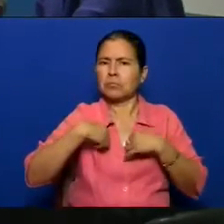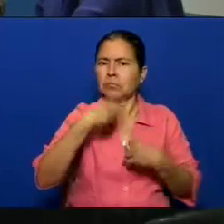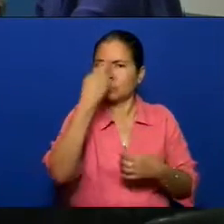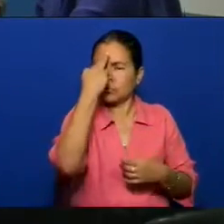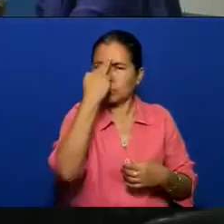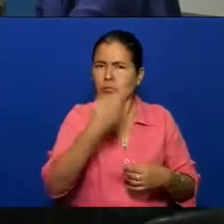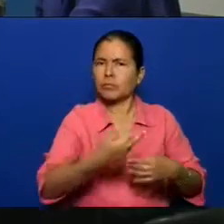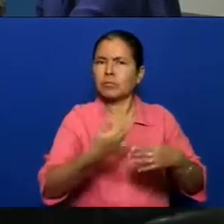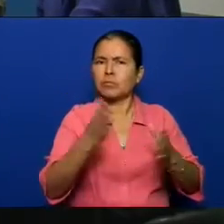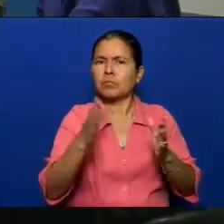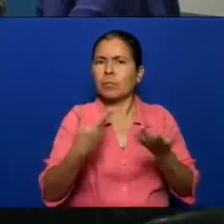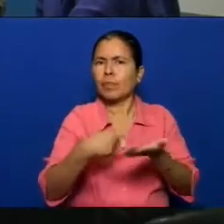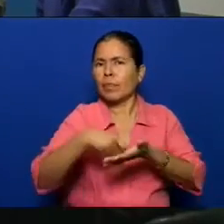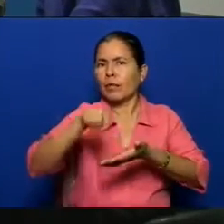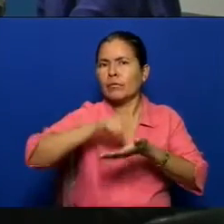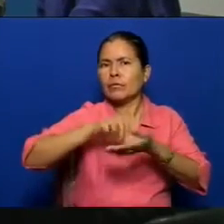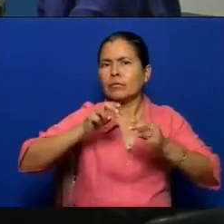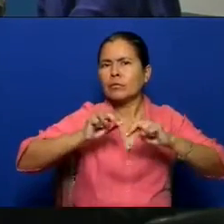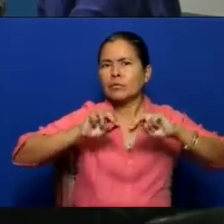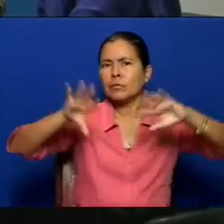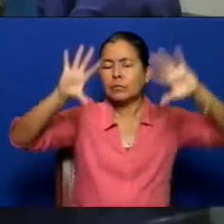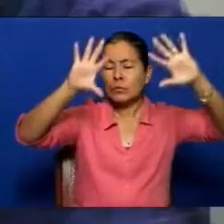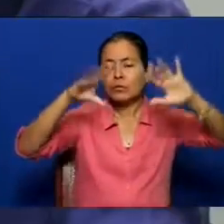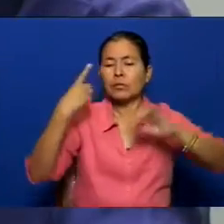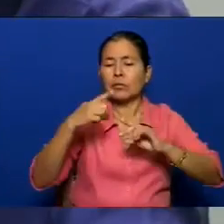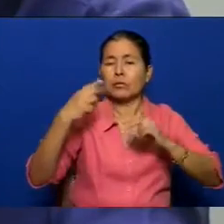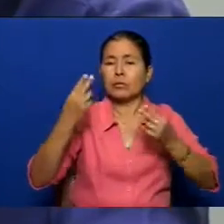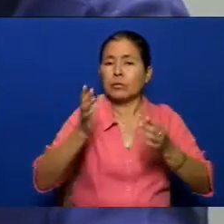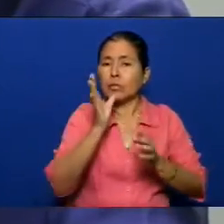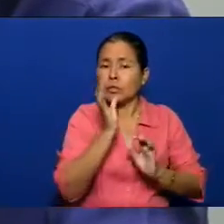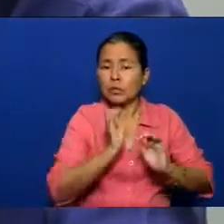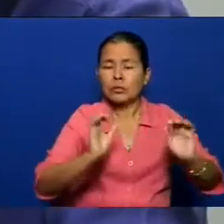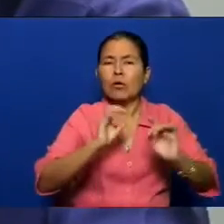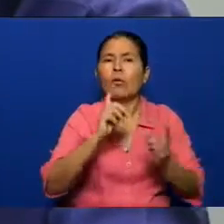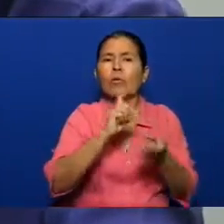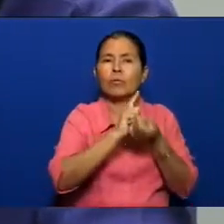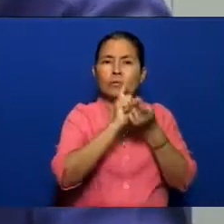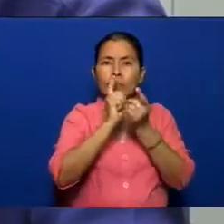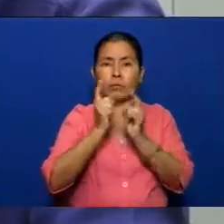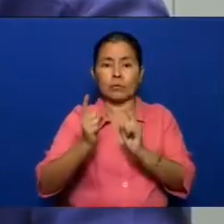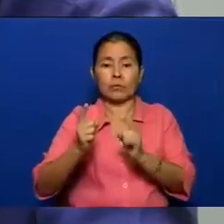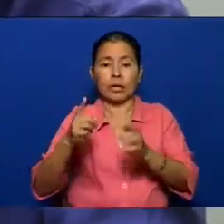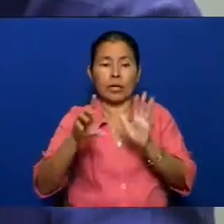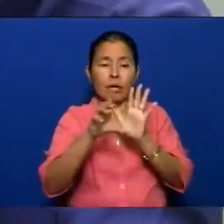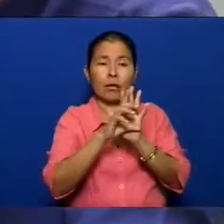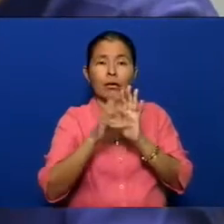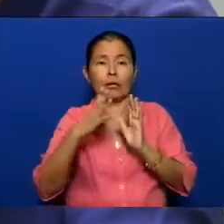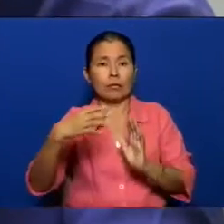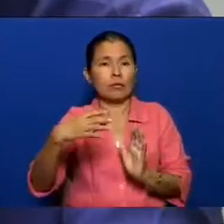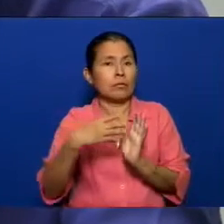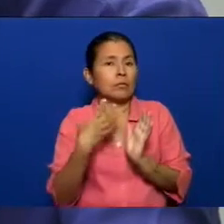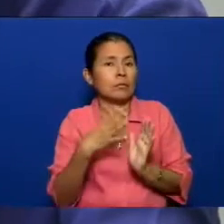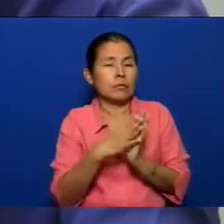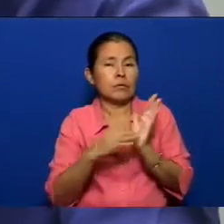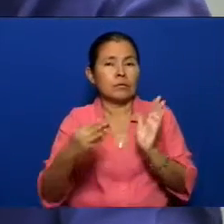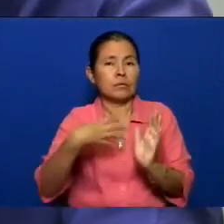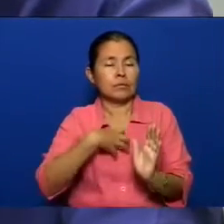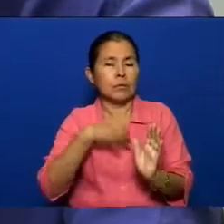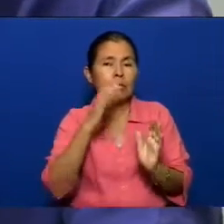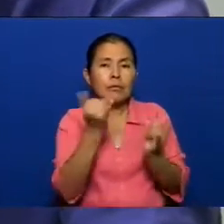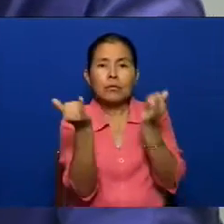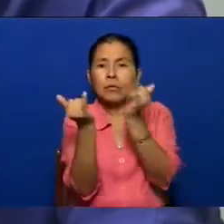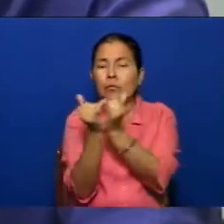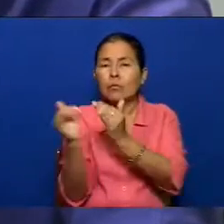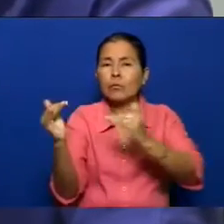la convención. Uno de ellos es adecuar su legislación interna a las disposiciones de la convención. Y